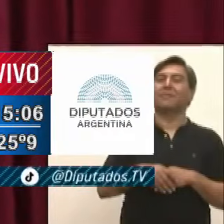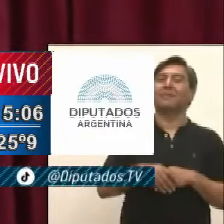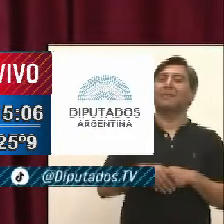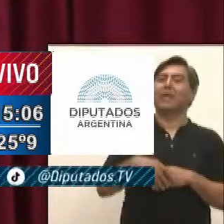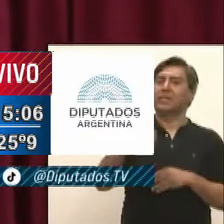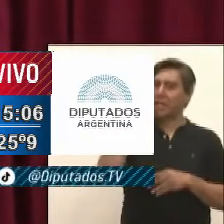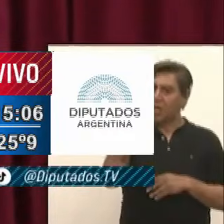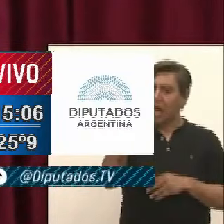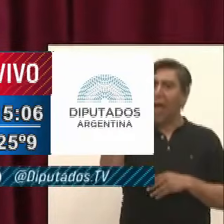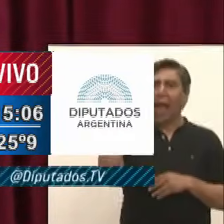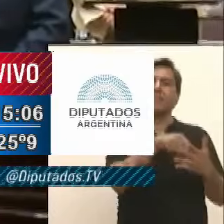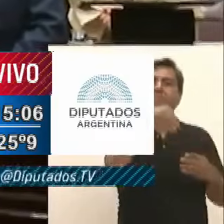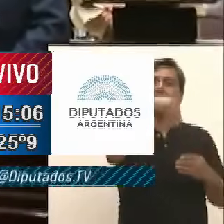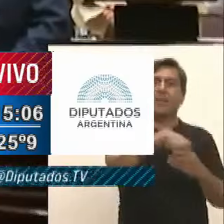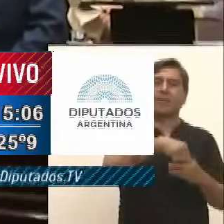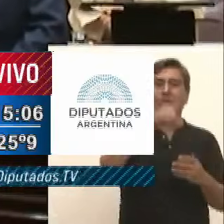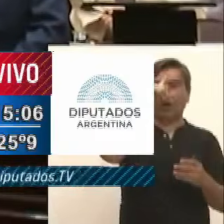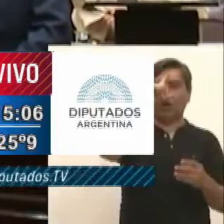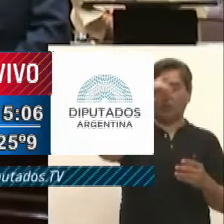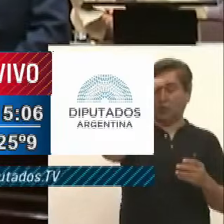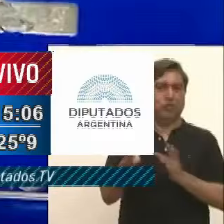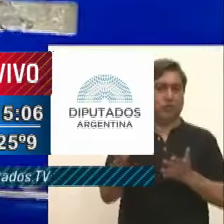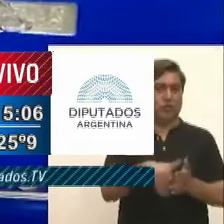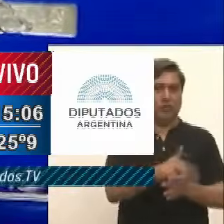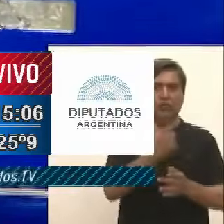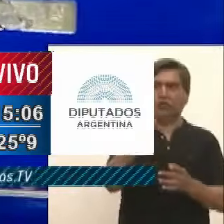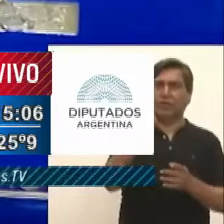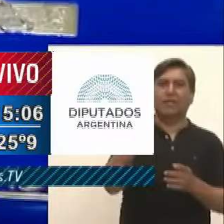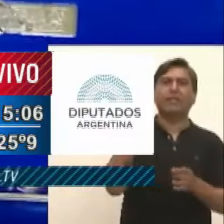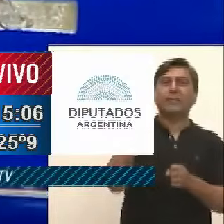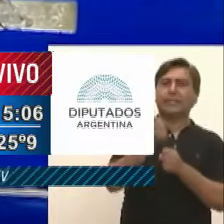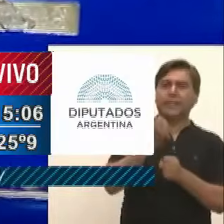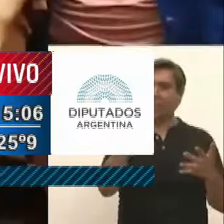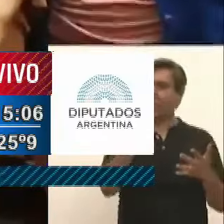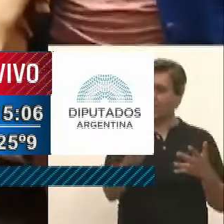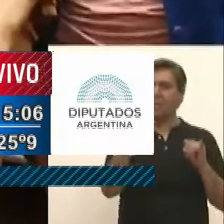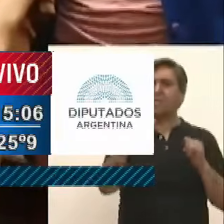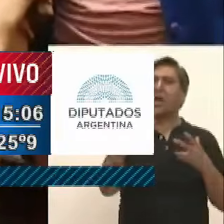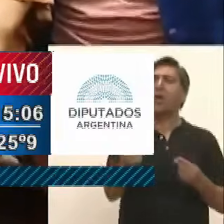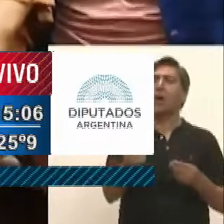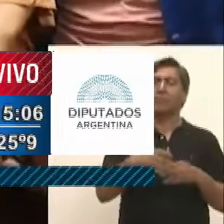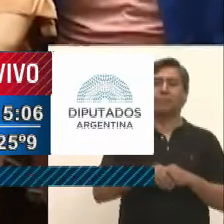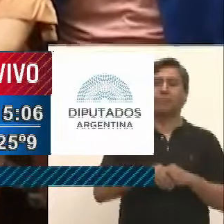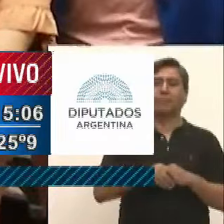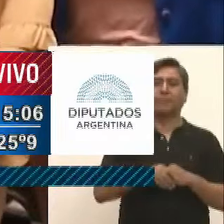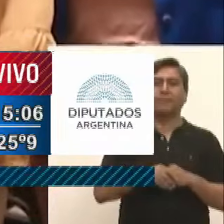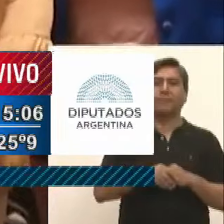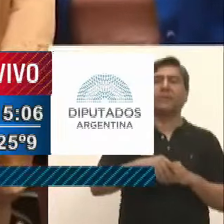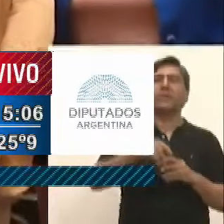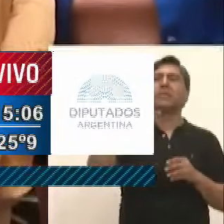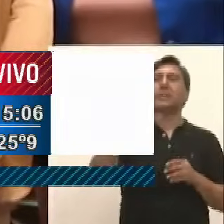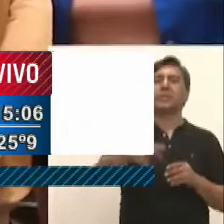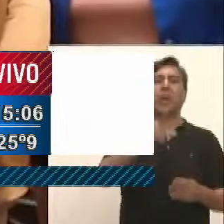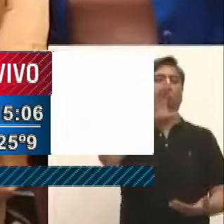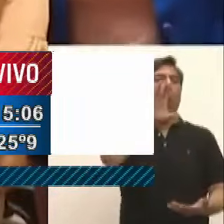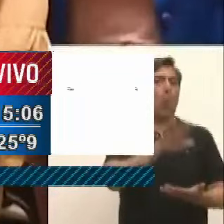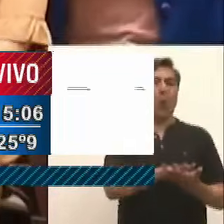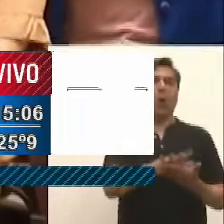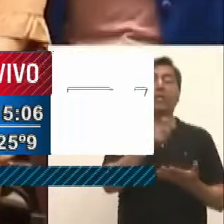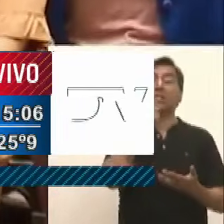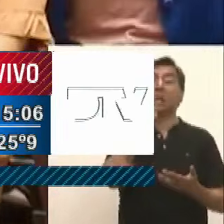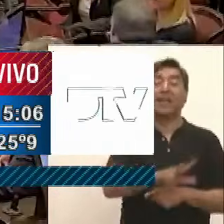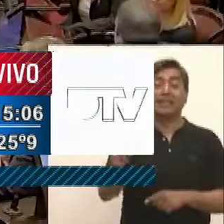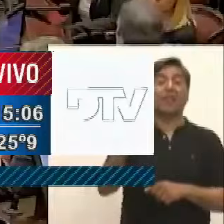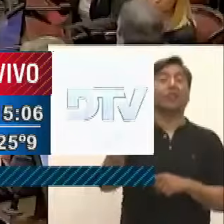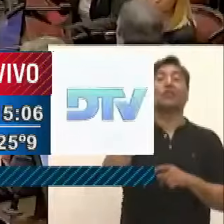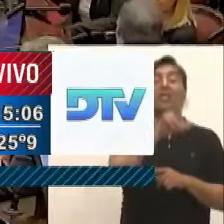Lo que yo tengo una duda, te pregunto a vos, A mira ver. que se me... Ujú. El miércoles primero se hace la sesión especial Sí,